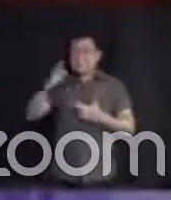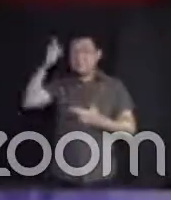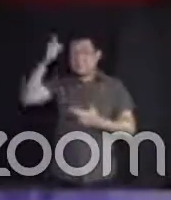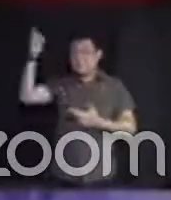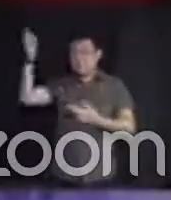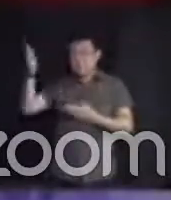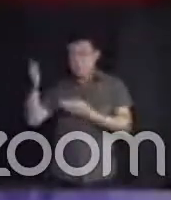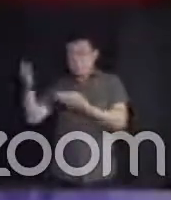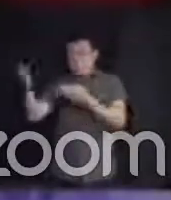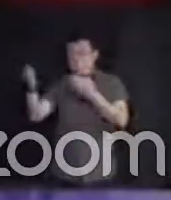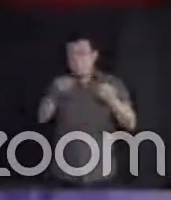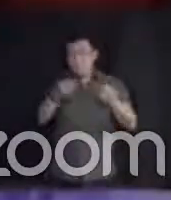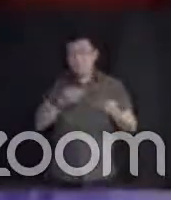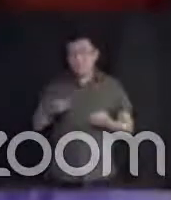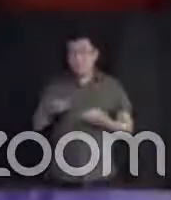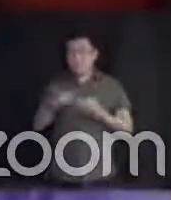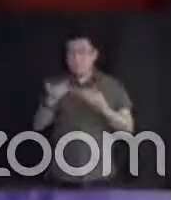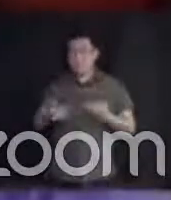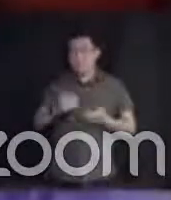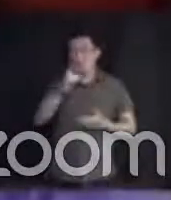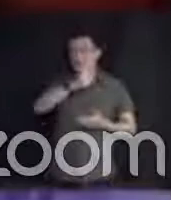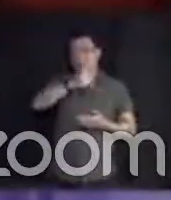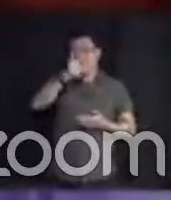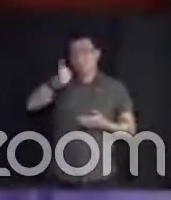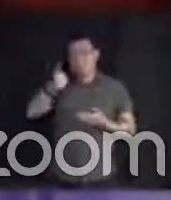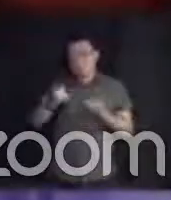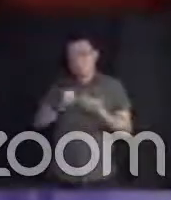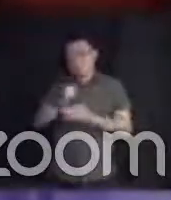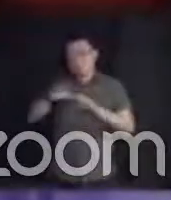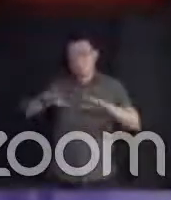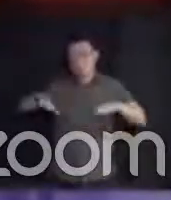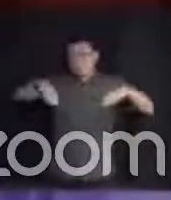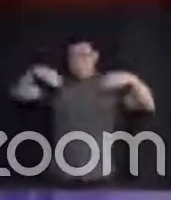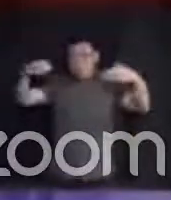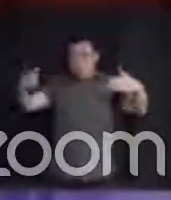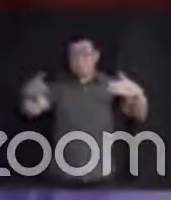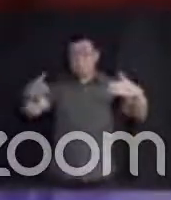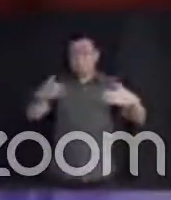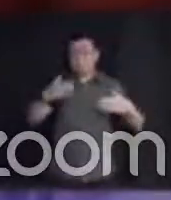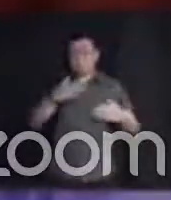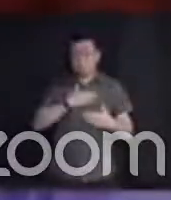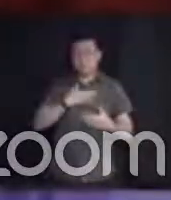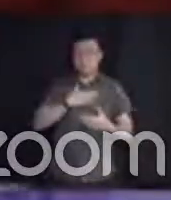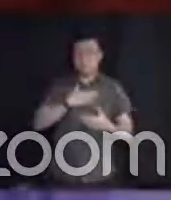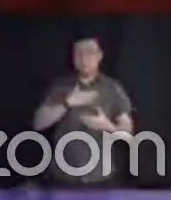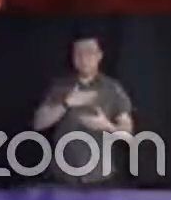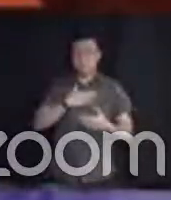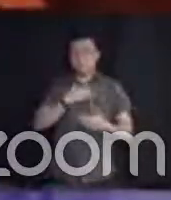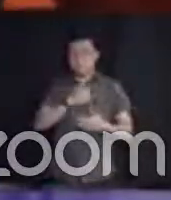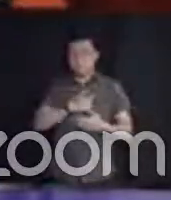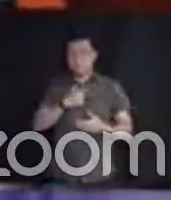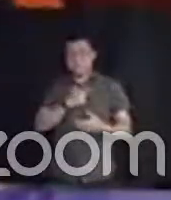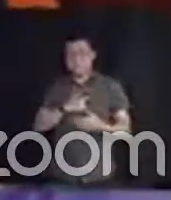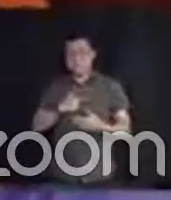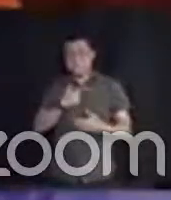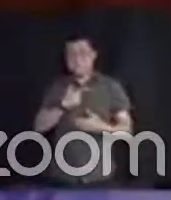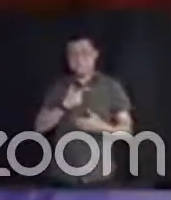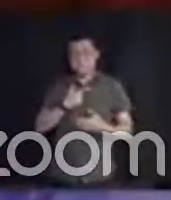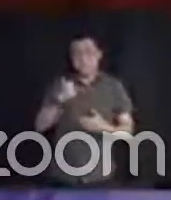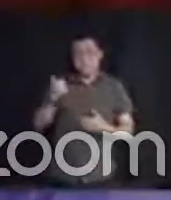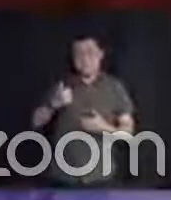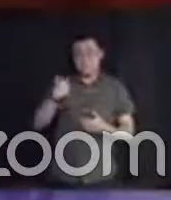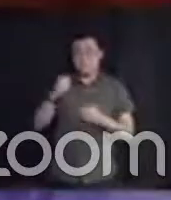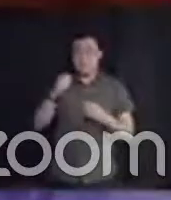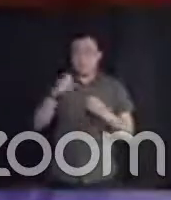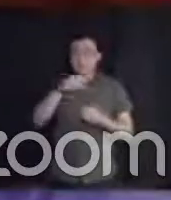nuestras manos y depende de nosotros si lo abrimos, lo disfrutamos primeramente y después